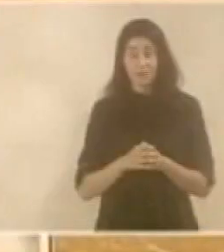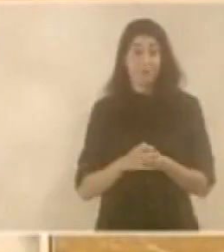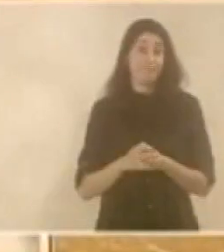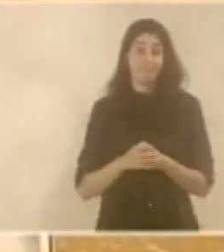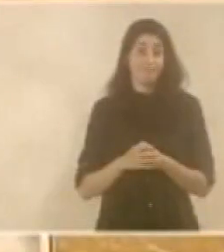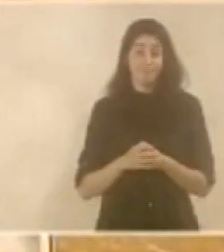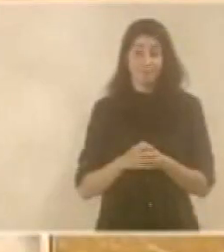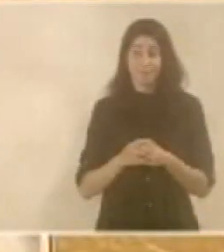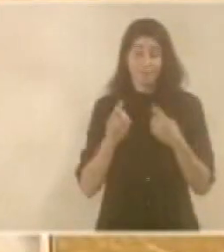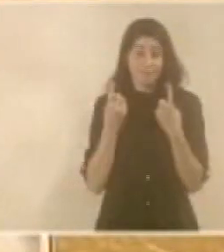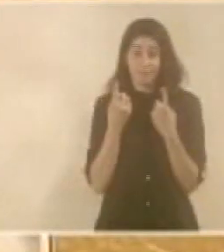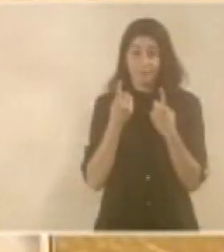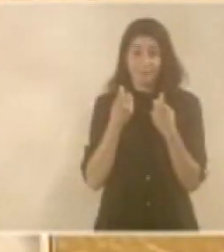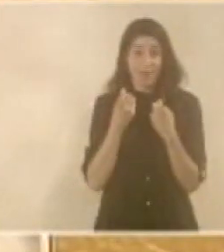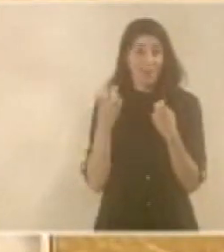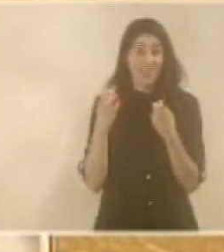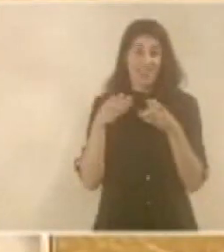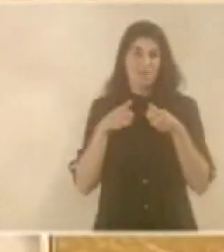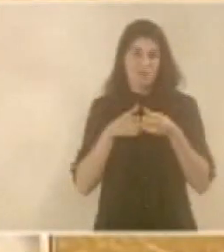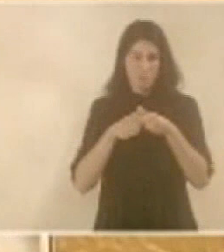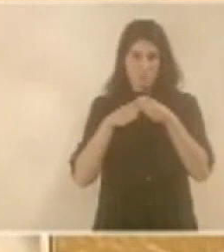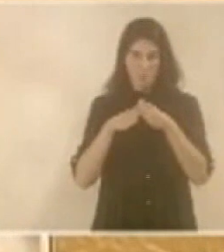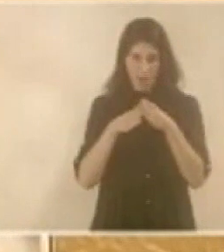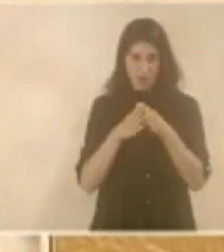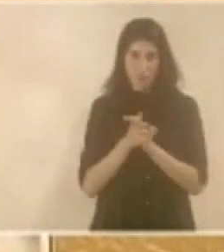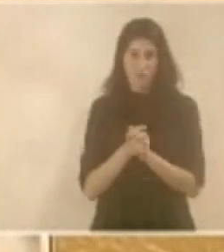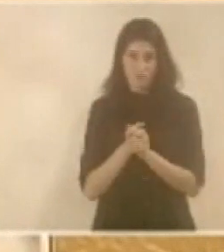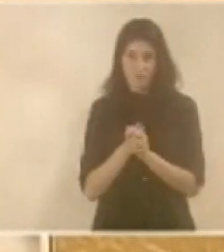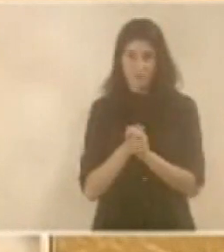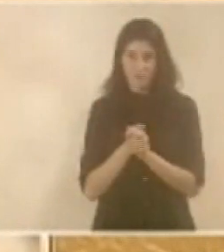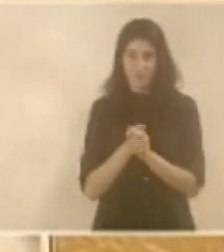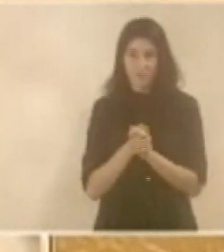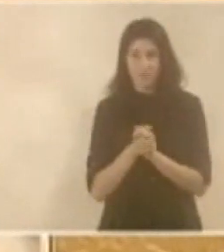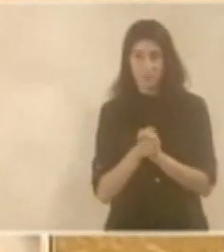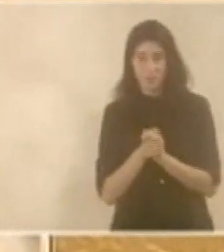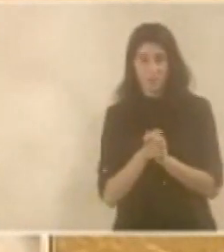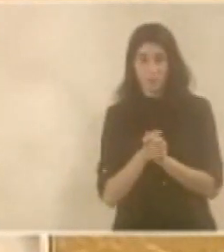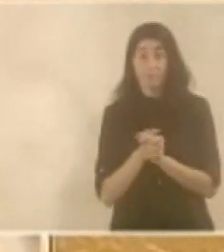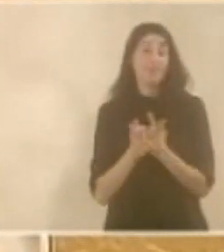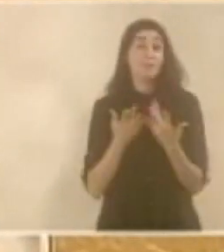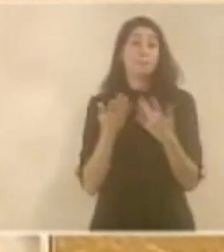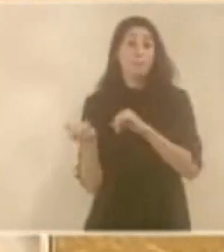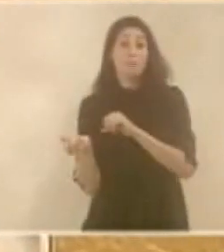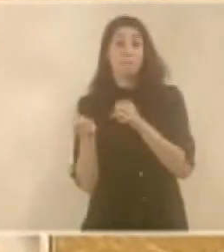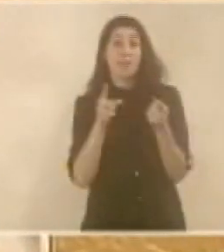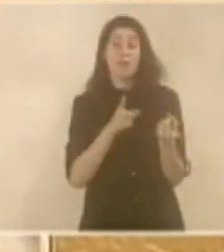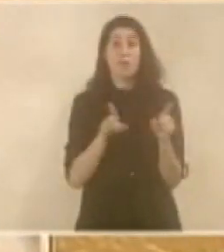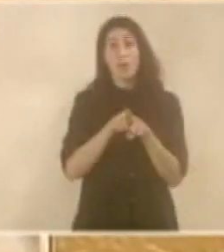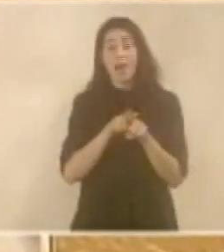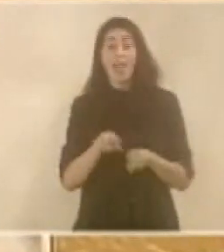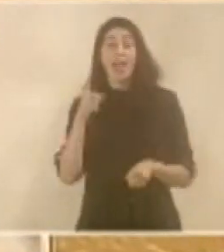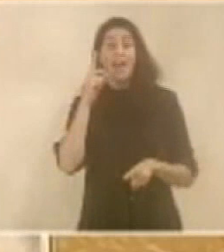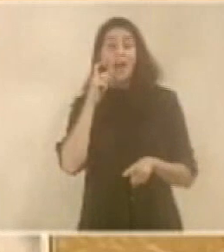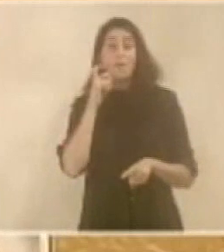España. Lo mismo, ocurriría si Almería fuese una isla como Alborán o como